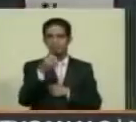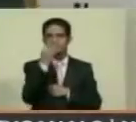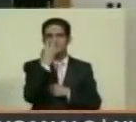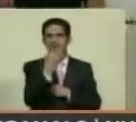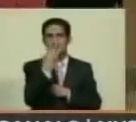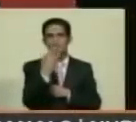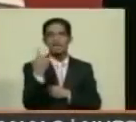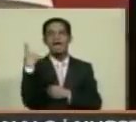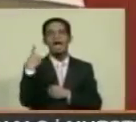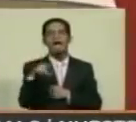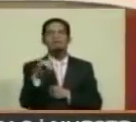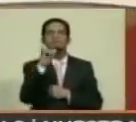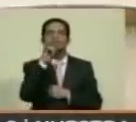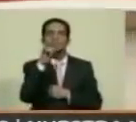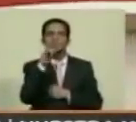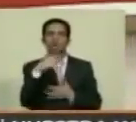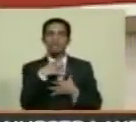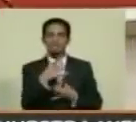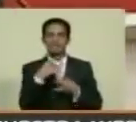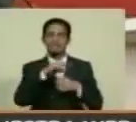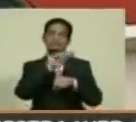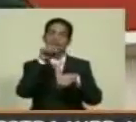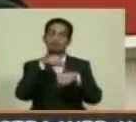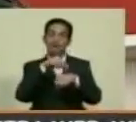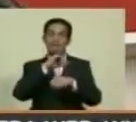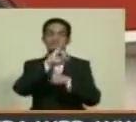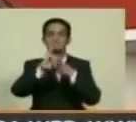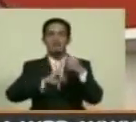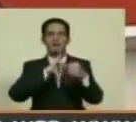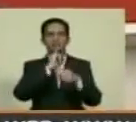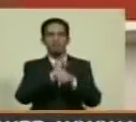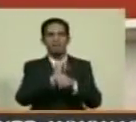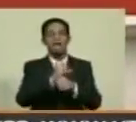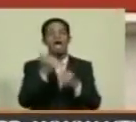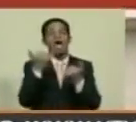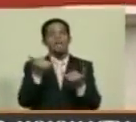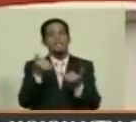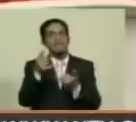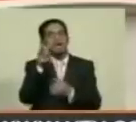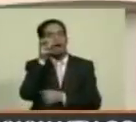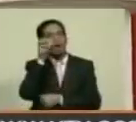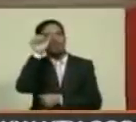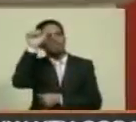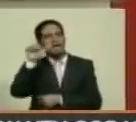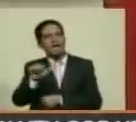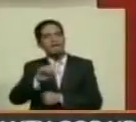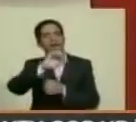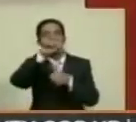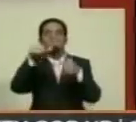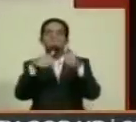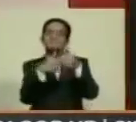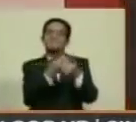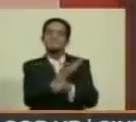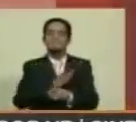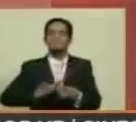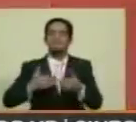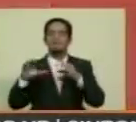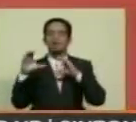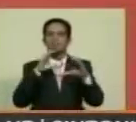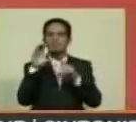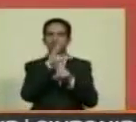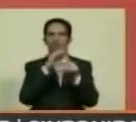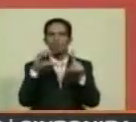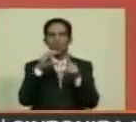genera información de interés nacional e internacional. Vamos a escuchar de inmediato las declaraciones del vicepresidente de Comunicación y Cultura, Jorge